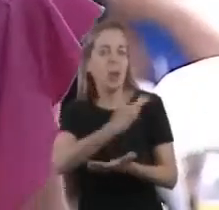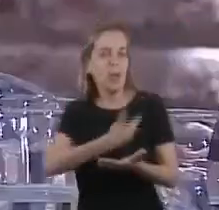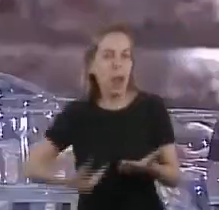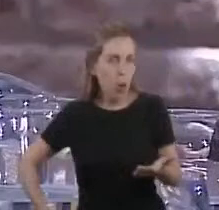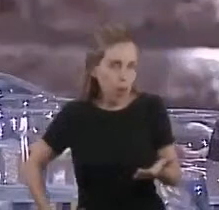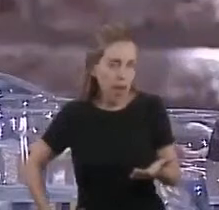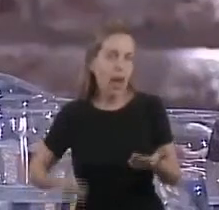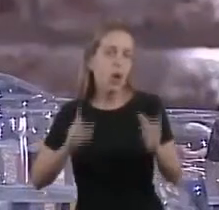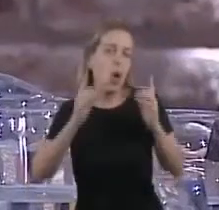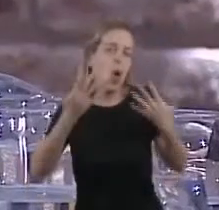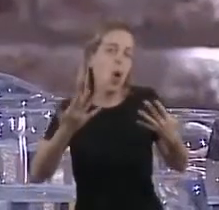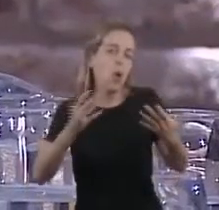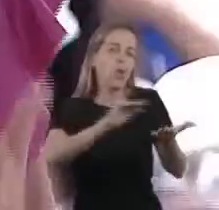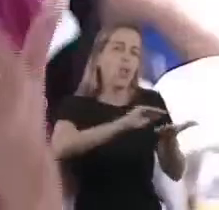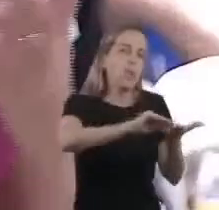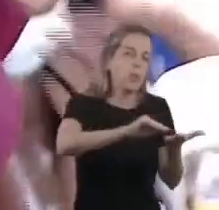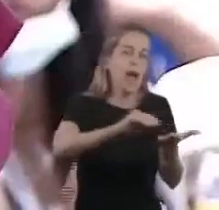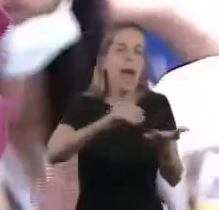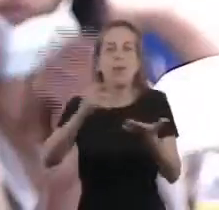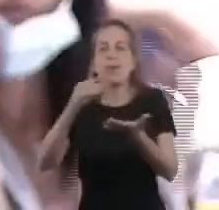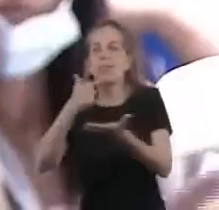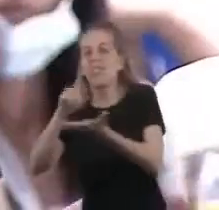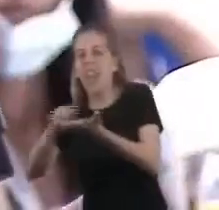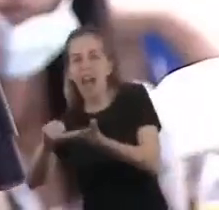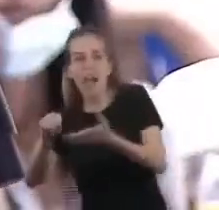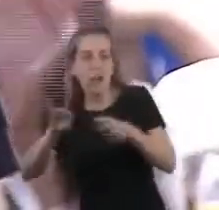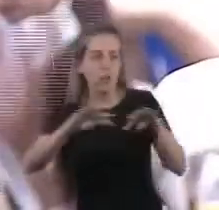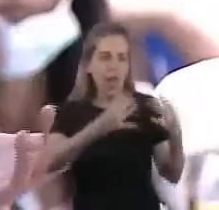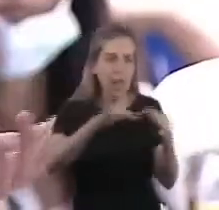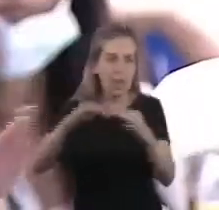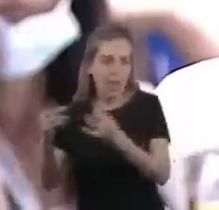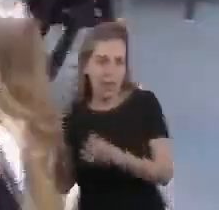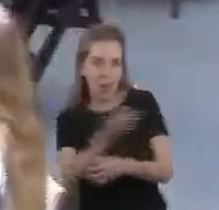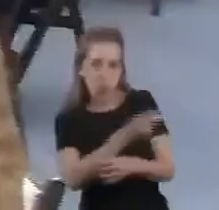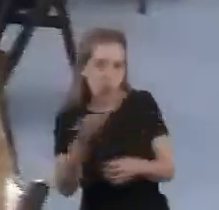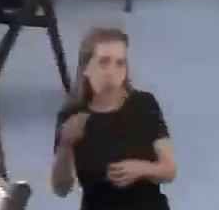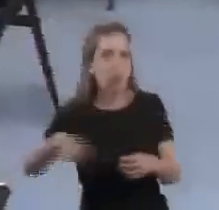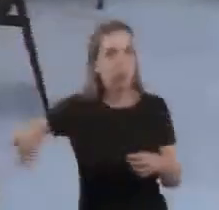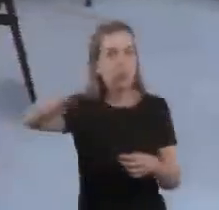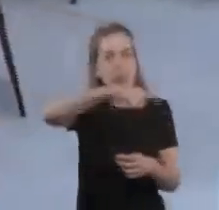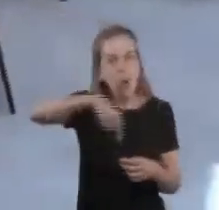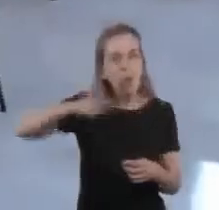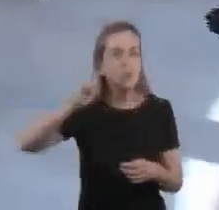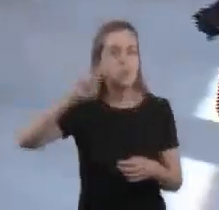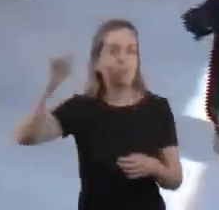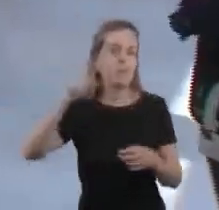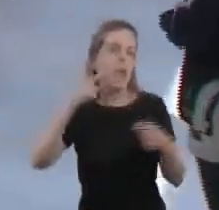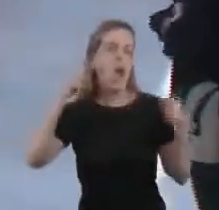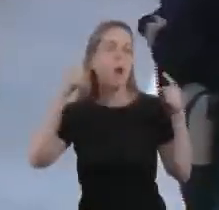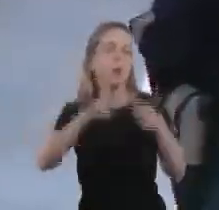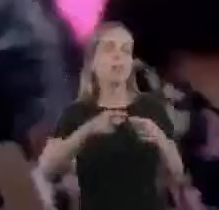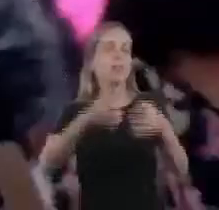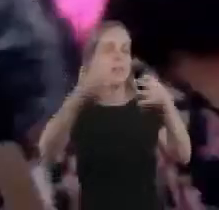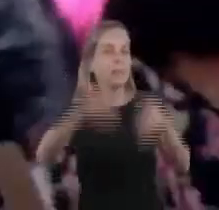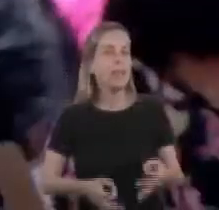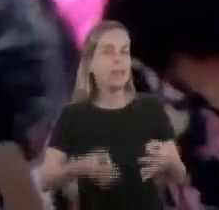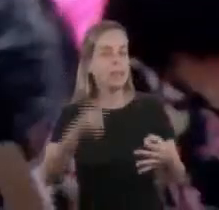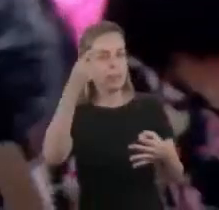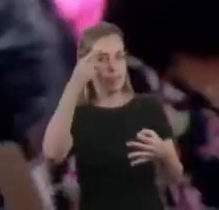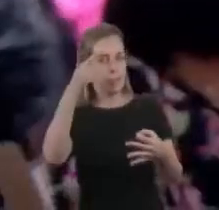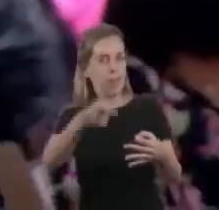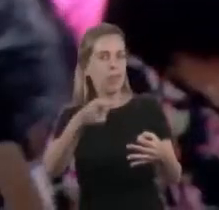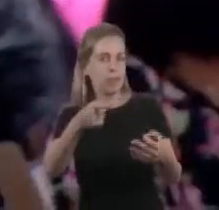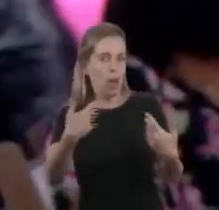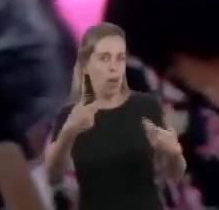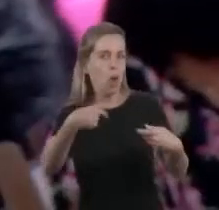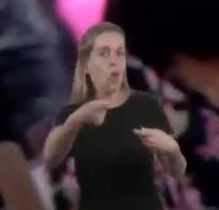supuesto a los diputados, las diputadas, los senadores y las senadoras, logramos ese objetivo de recuperar capacidad de compra que se